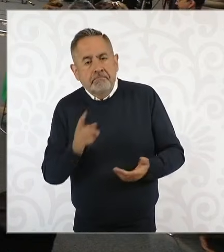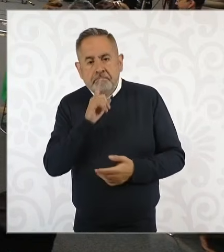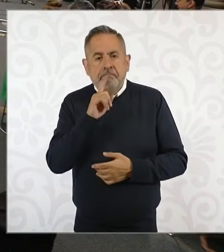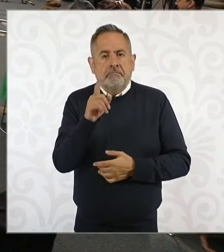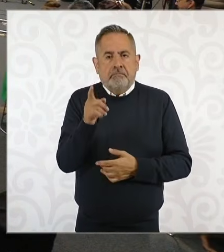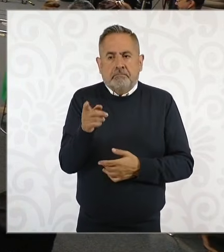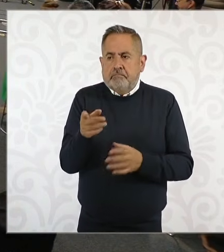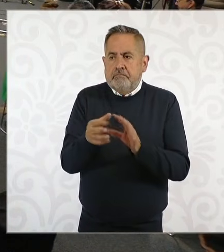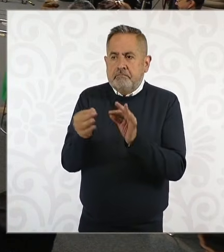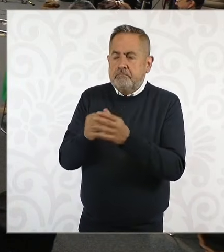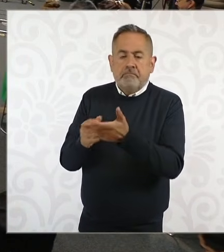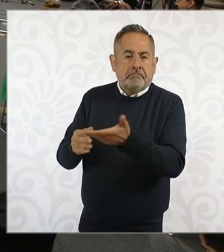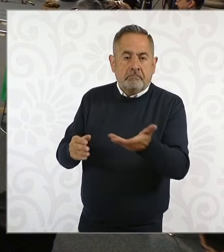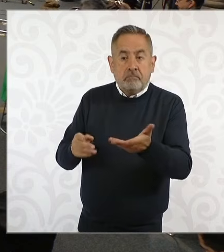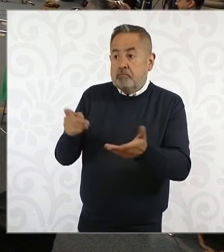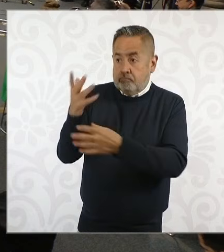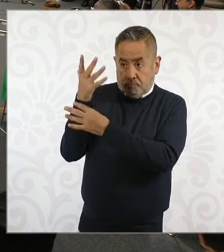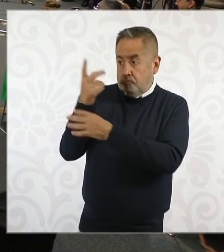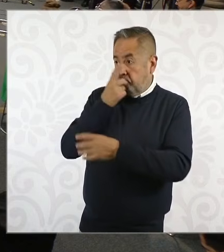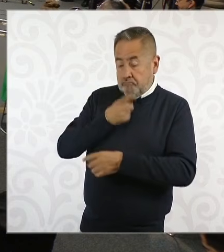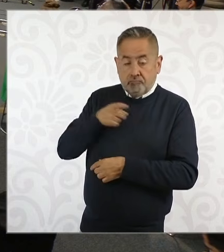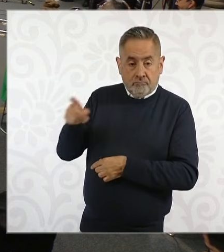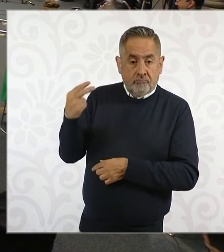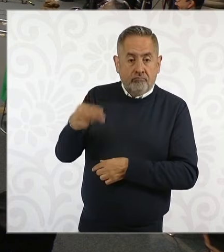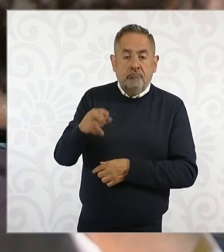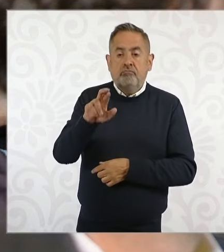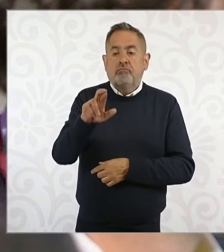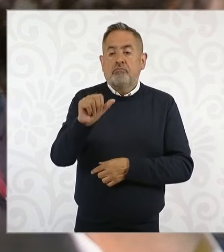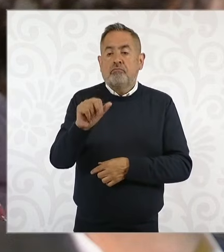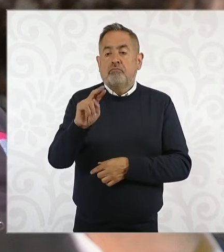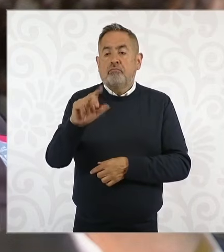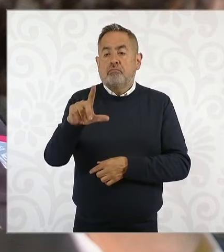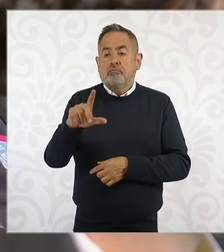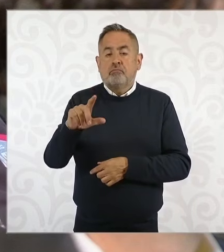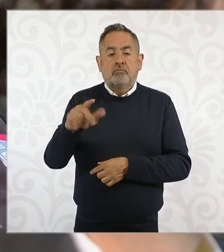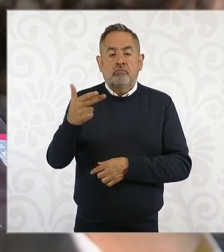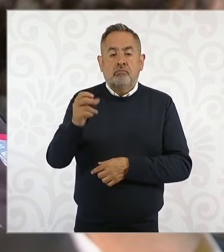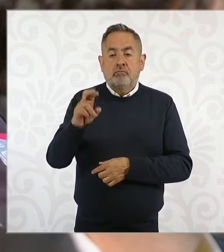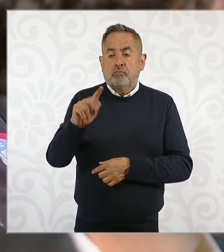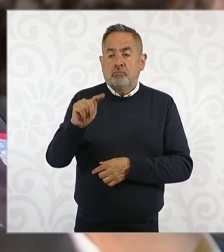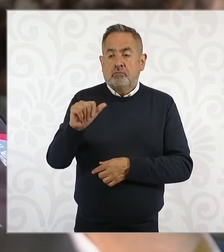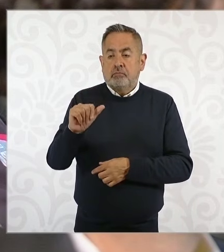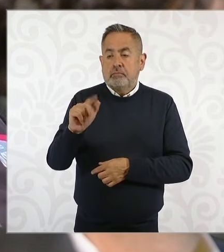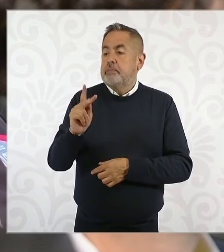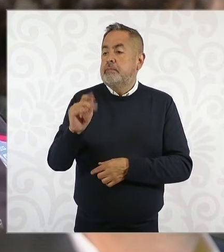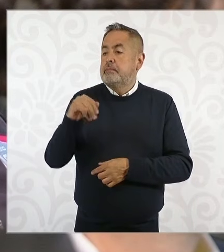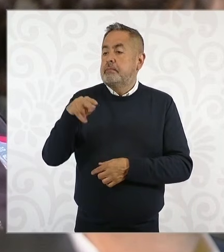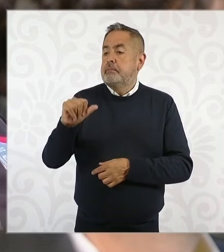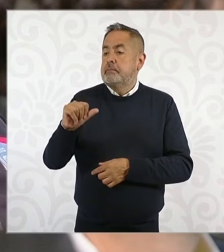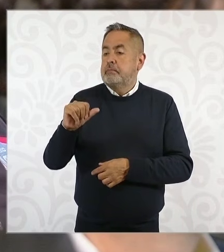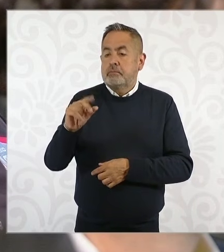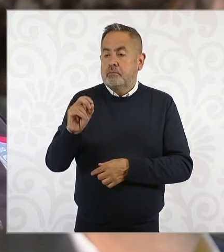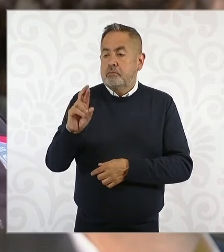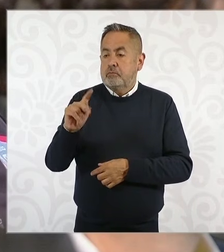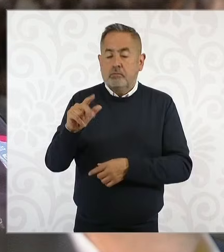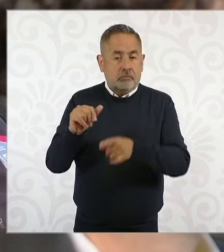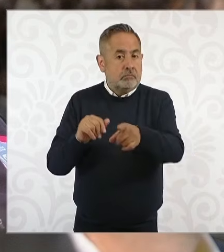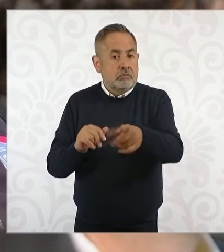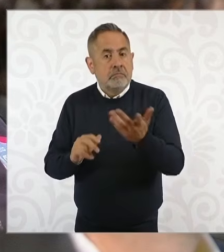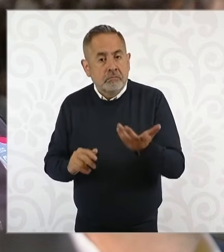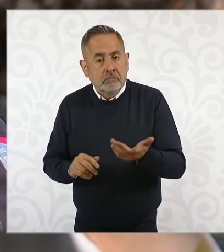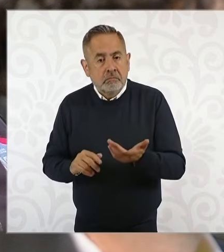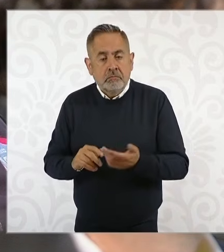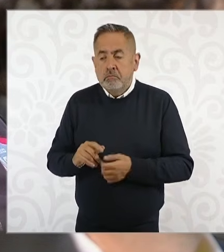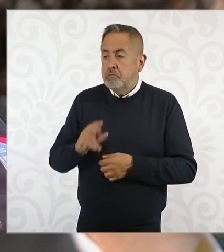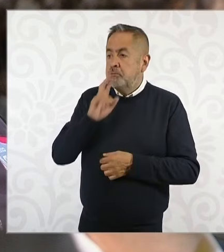permite decirlo, porque lo han dicho públicamente, de nombre Raúl Horta, Piña Horta, perdón, quien al momento de la extorsión asegura que